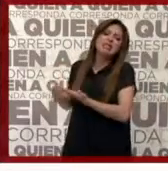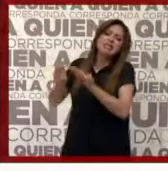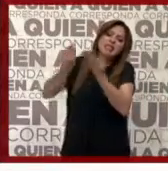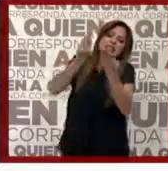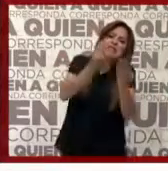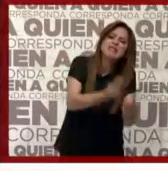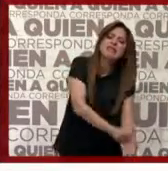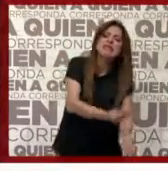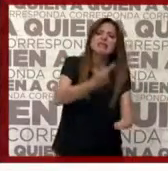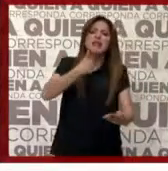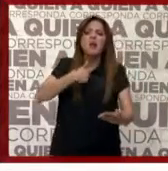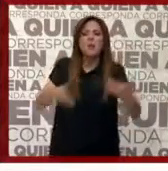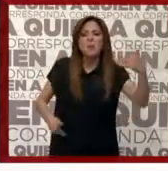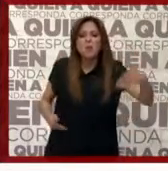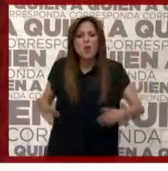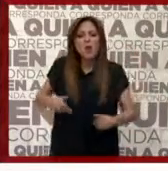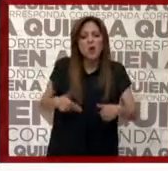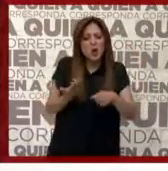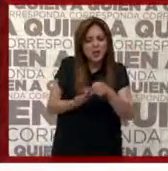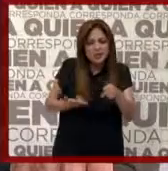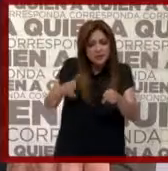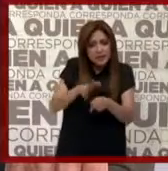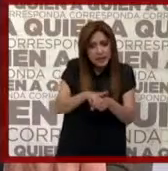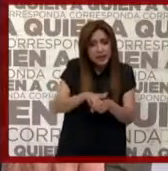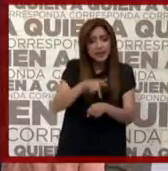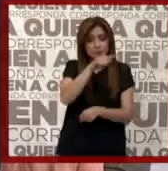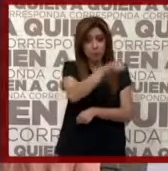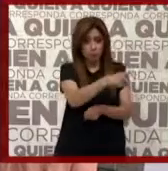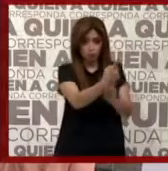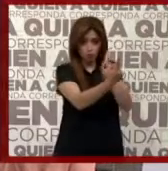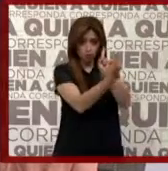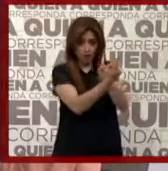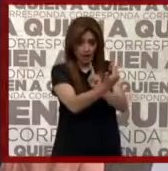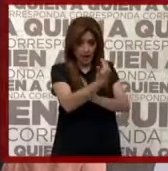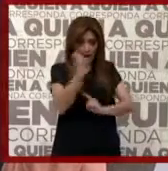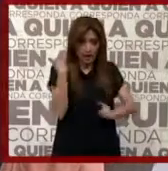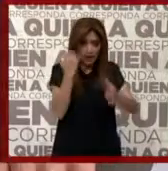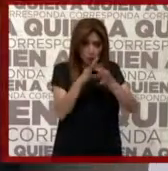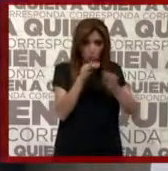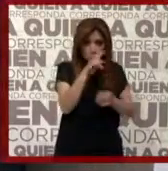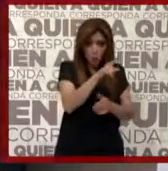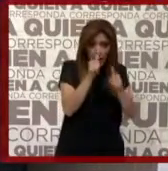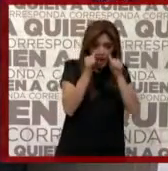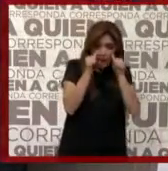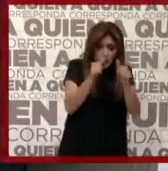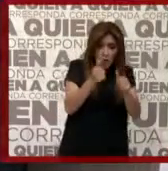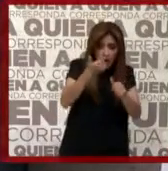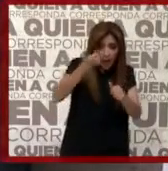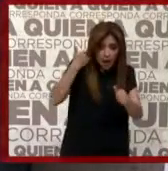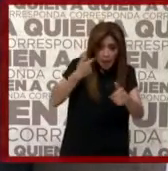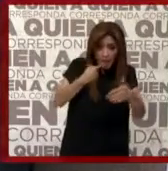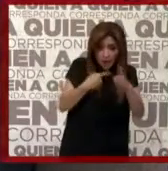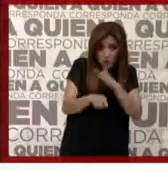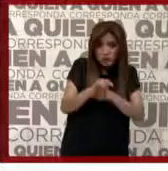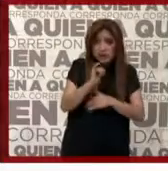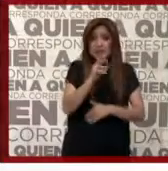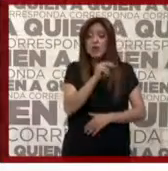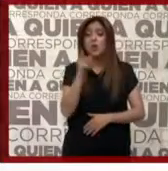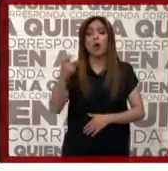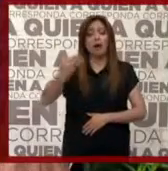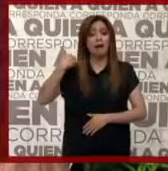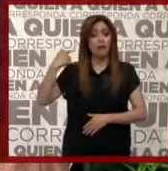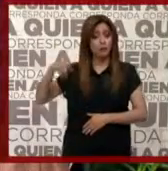el hospital tú hablas conmigo antes de que yo levanto una denuncia si me escuchas mi caso antes de hacerlo formal podremos observación una orientación